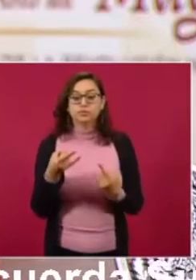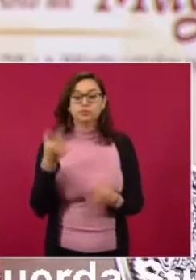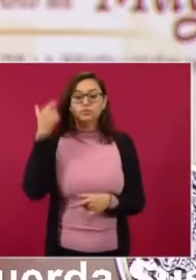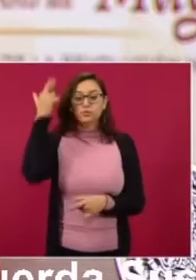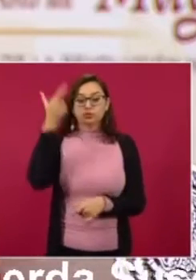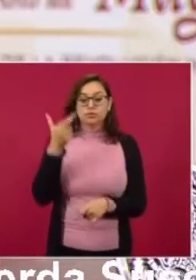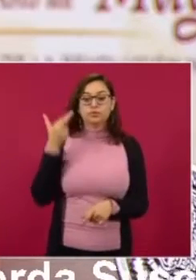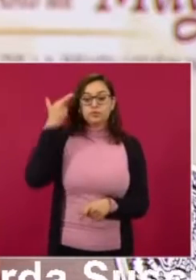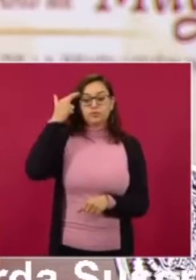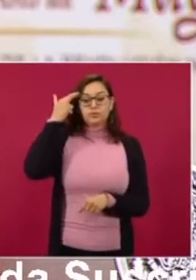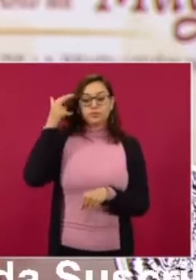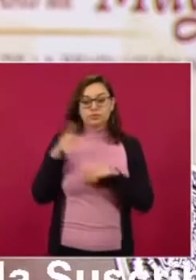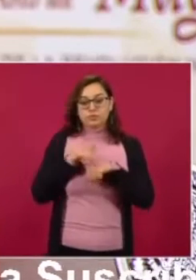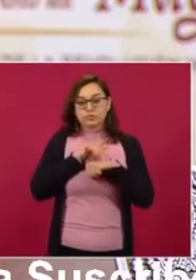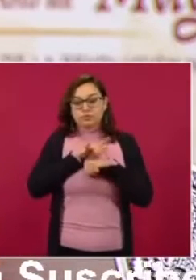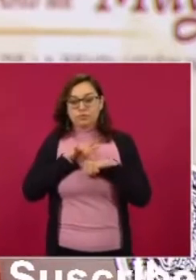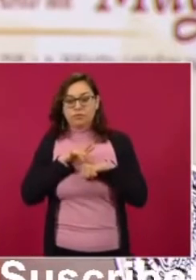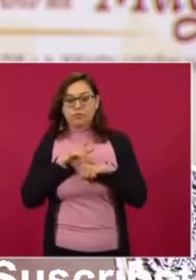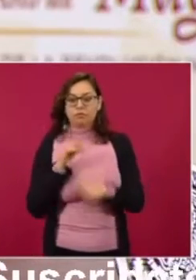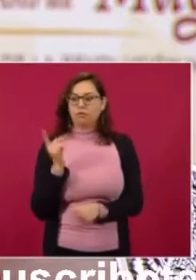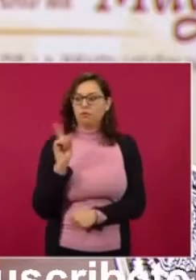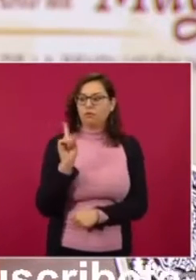mejor no se dan cuenta